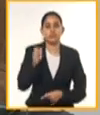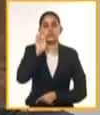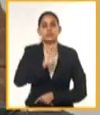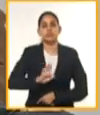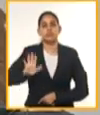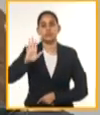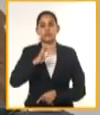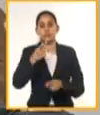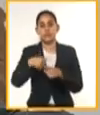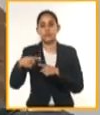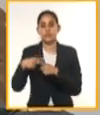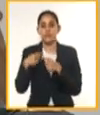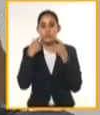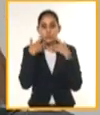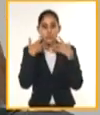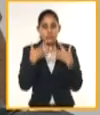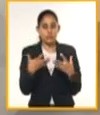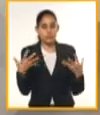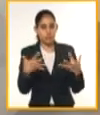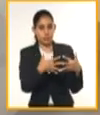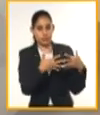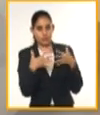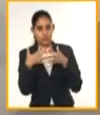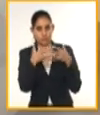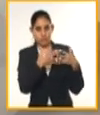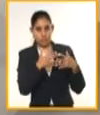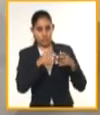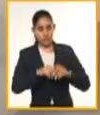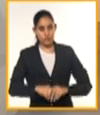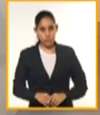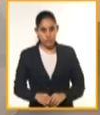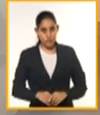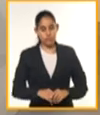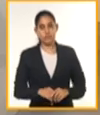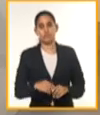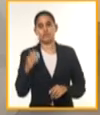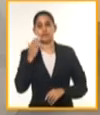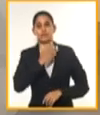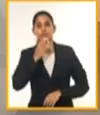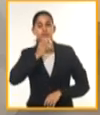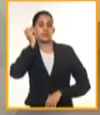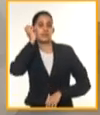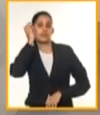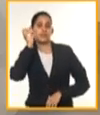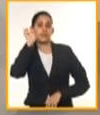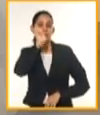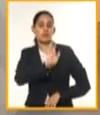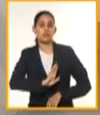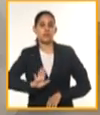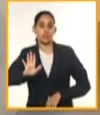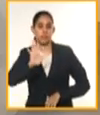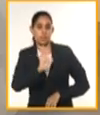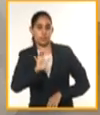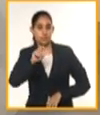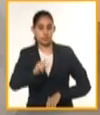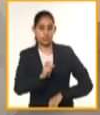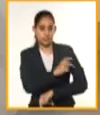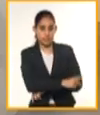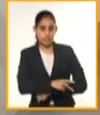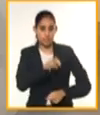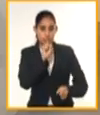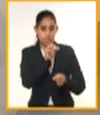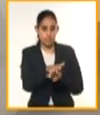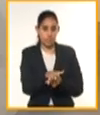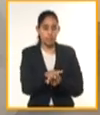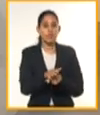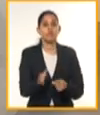le impuso Washington. Porque Yeltsin no fue un personaje creado por los europeos, sino que fue